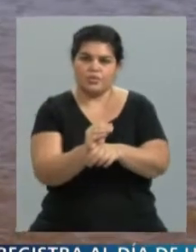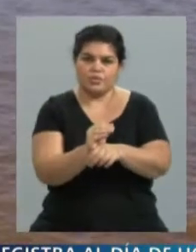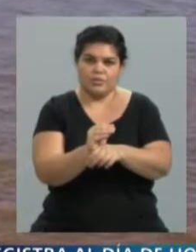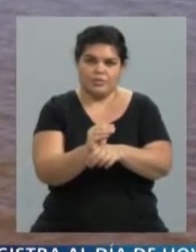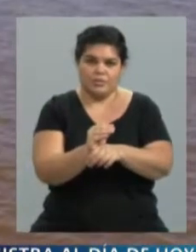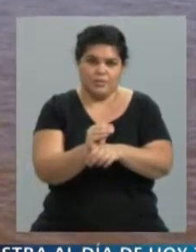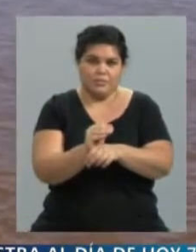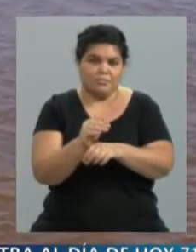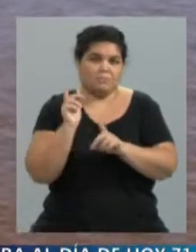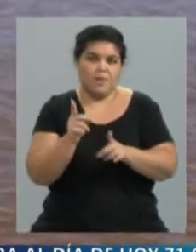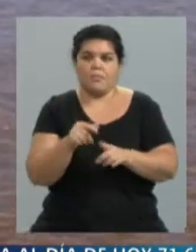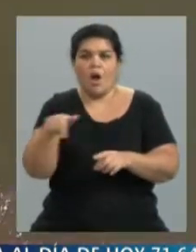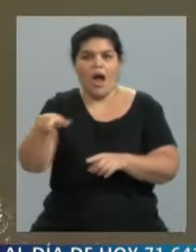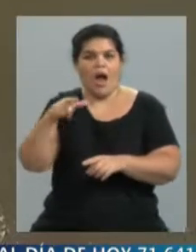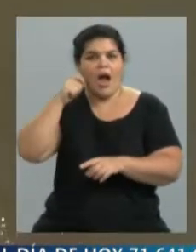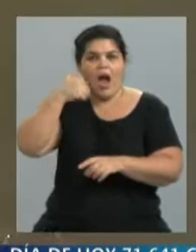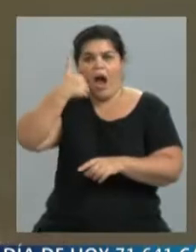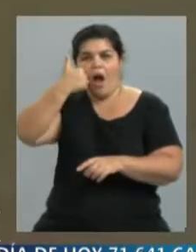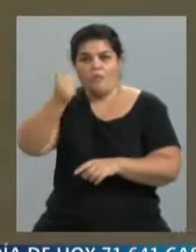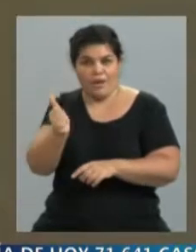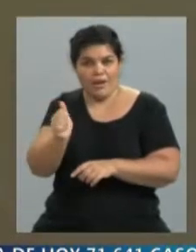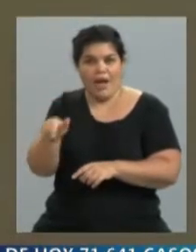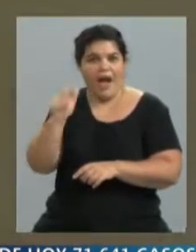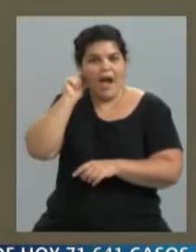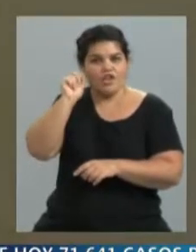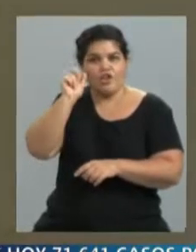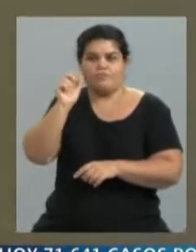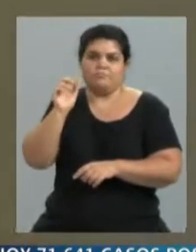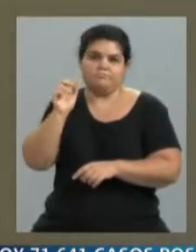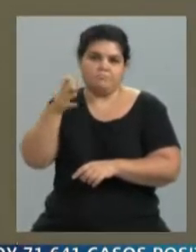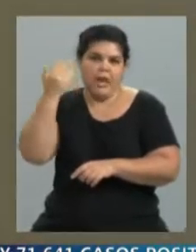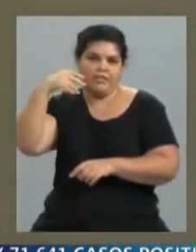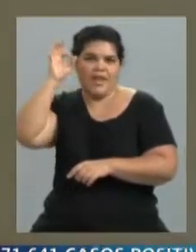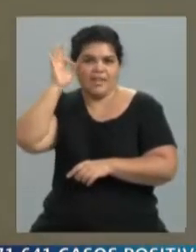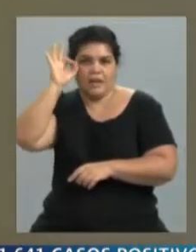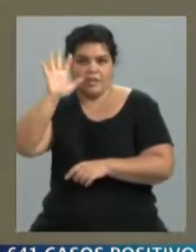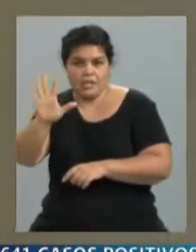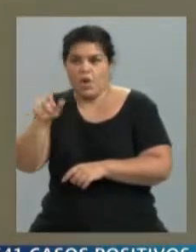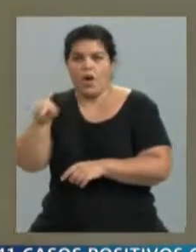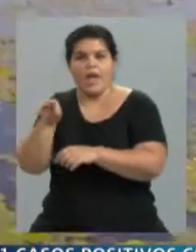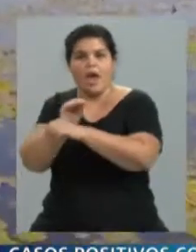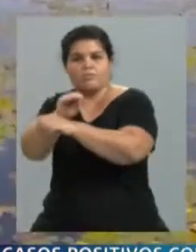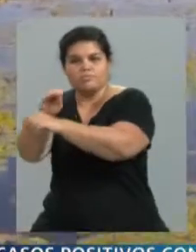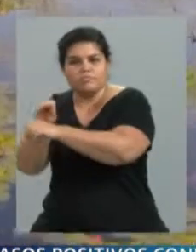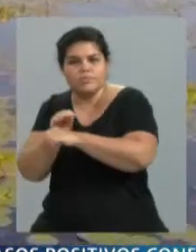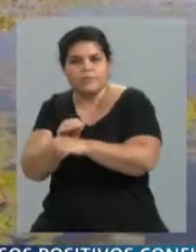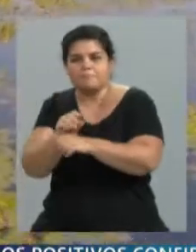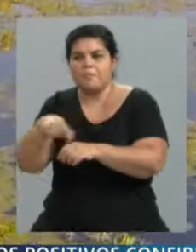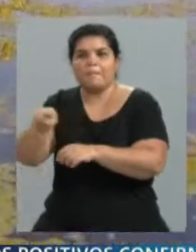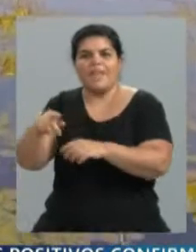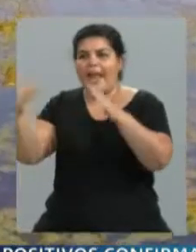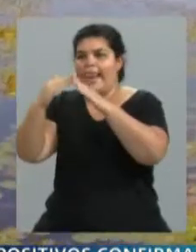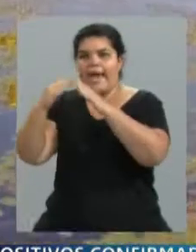Seguramente esa abuela, cuando tenía 35 años, tenía una oferta alimenticia con productos de una huerta